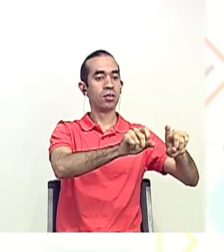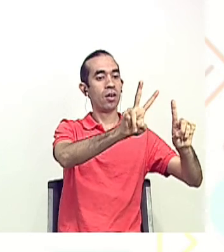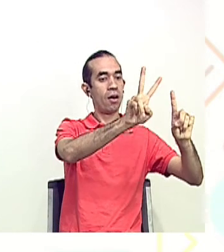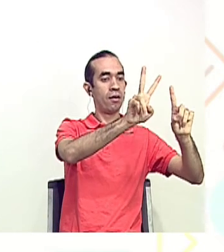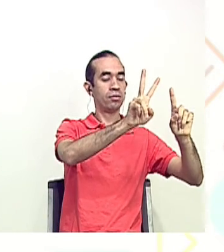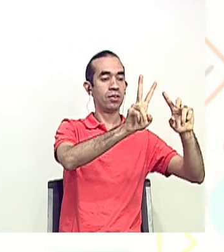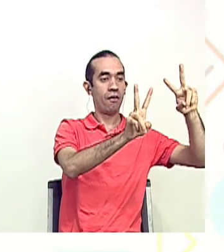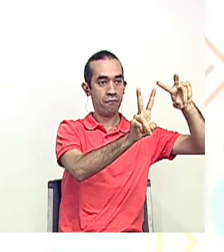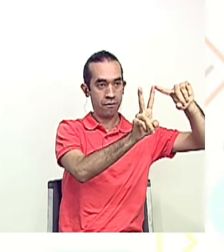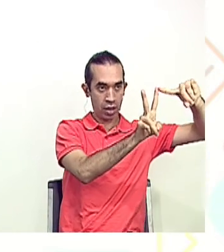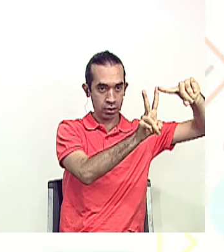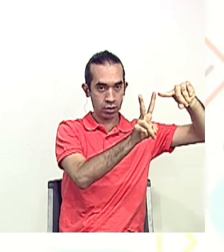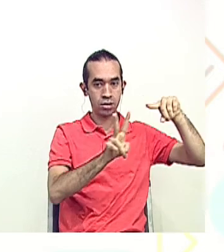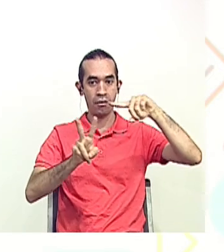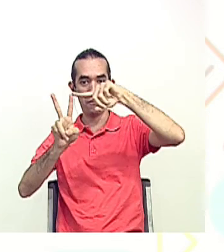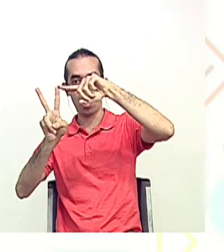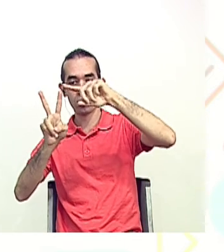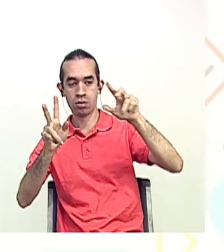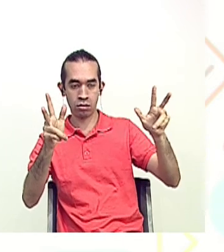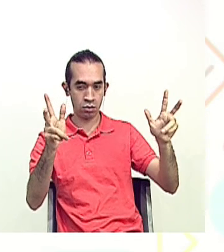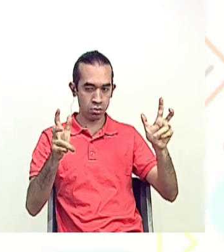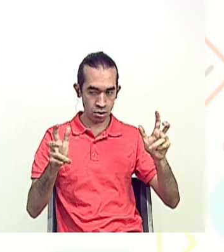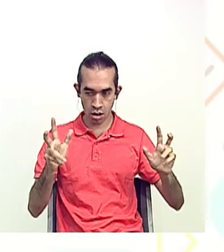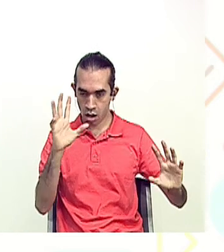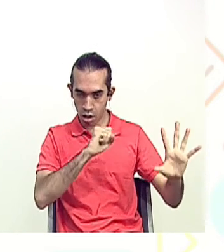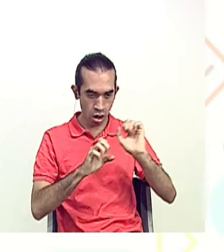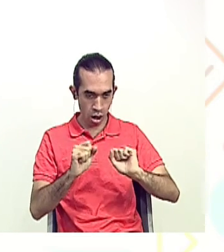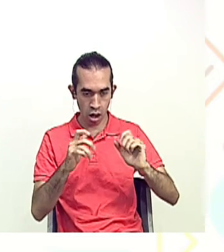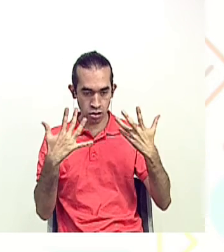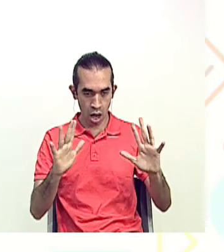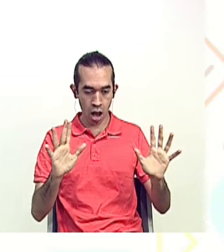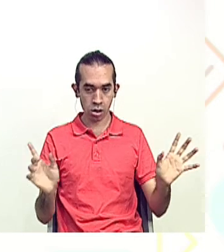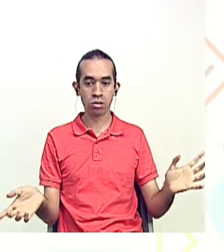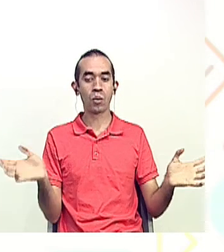observamos, verificamos y factorizamos.